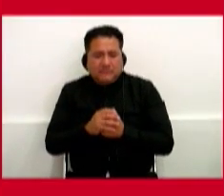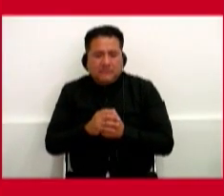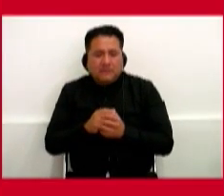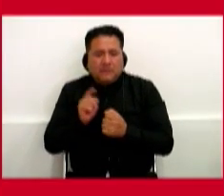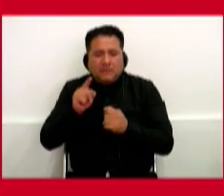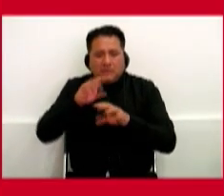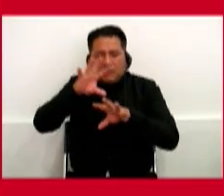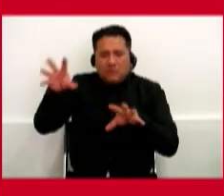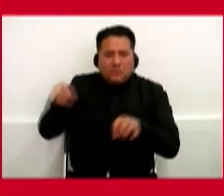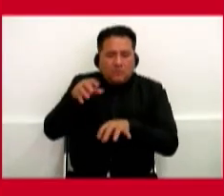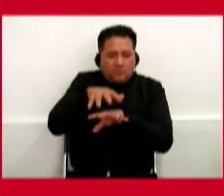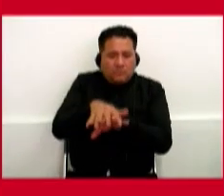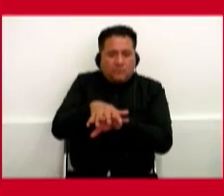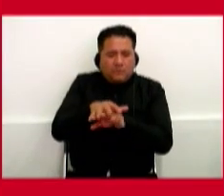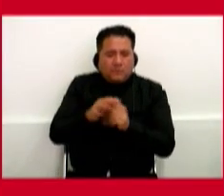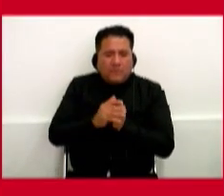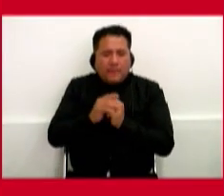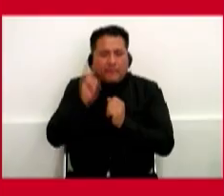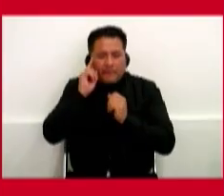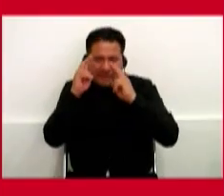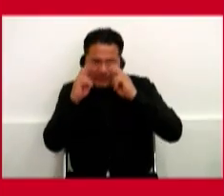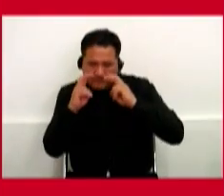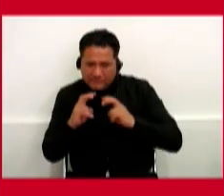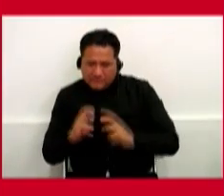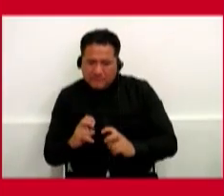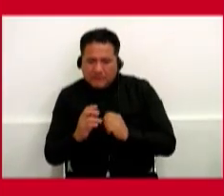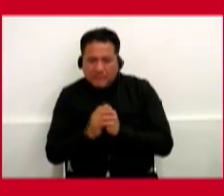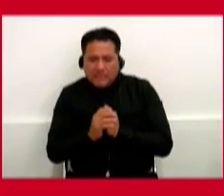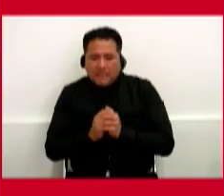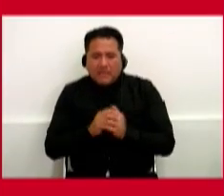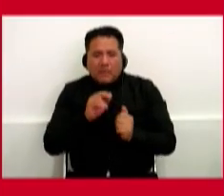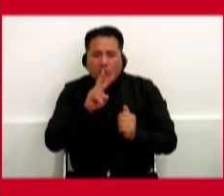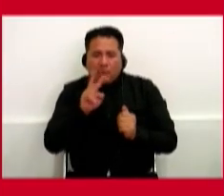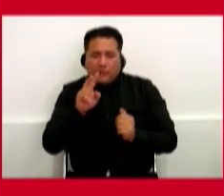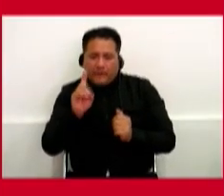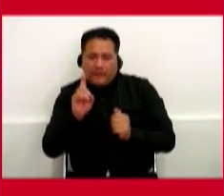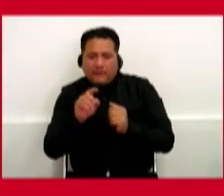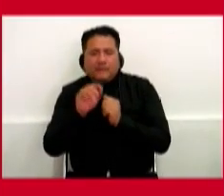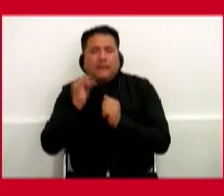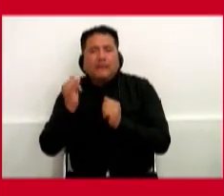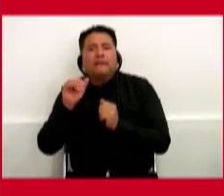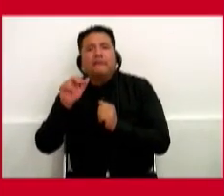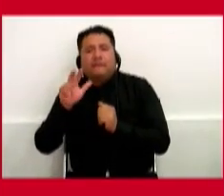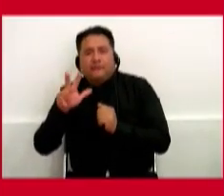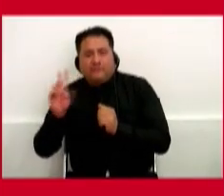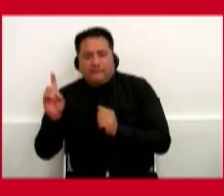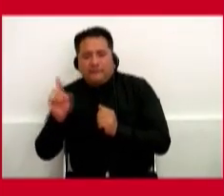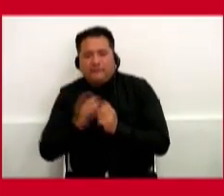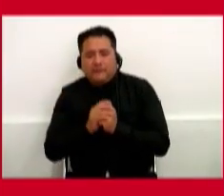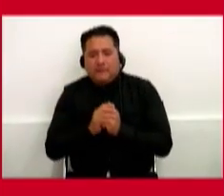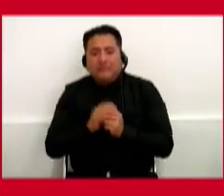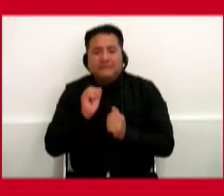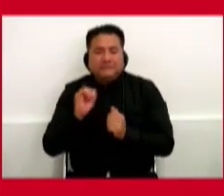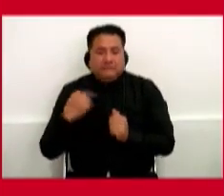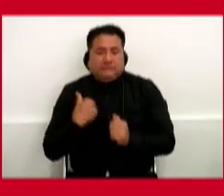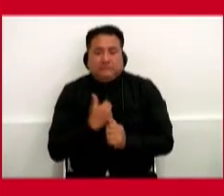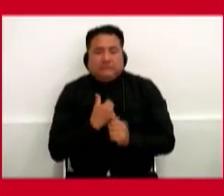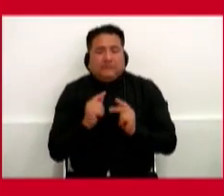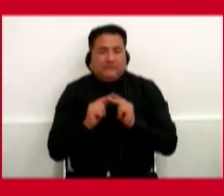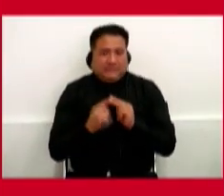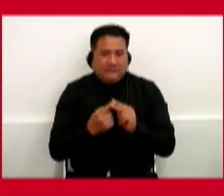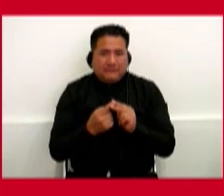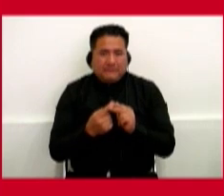los análisis preliminares de verificación en 2D y 3D. ¿Esto por qué? Porque si vamos nosotros a empezar con